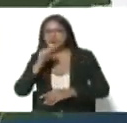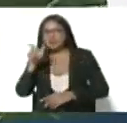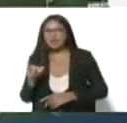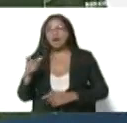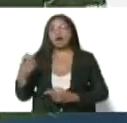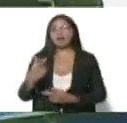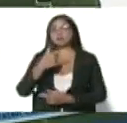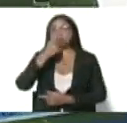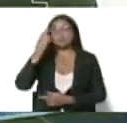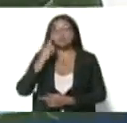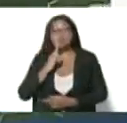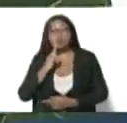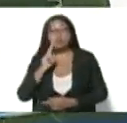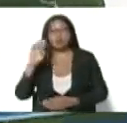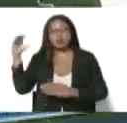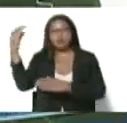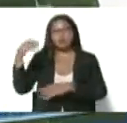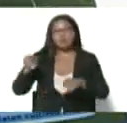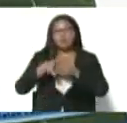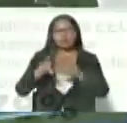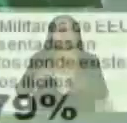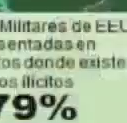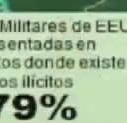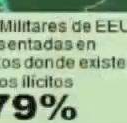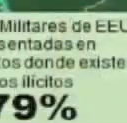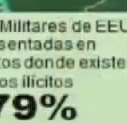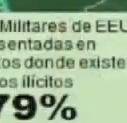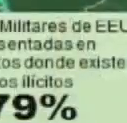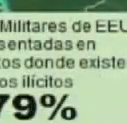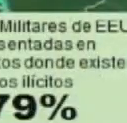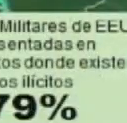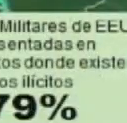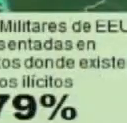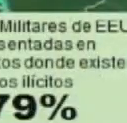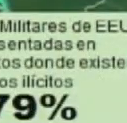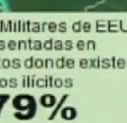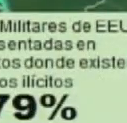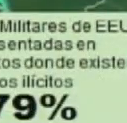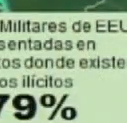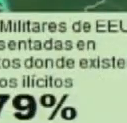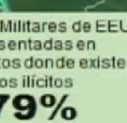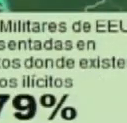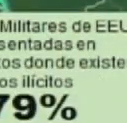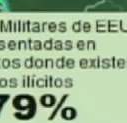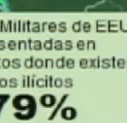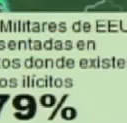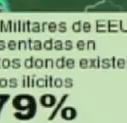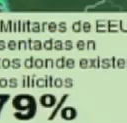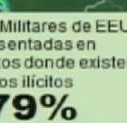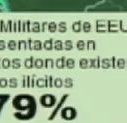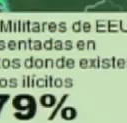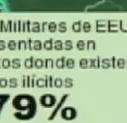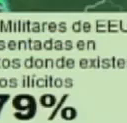simón bolívar como es colombia aquí están todas las áreas afectadas